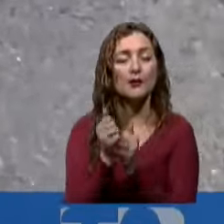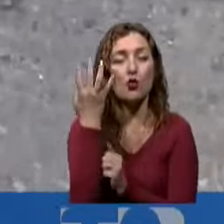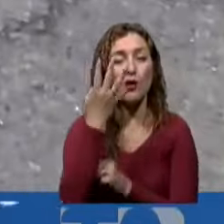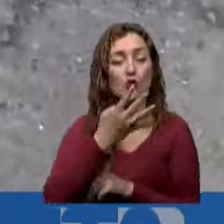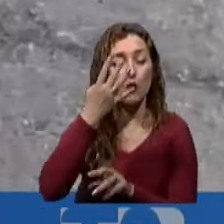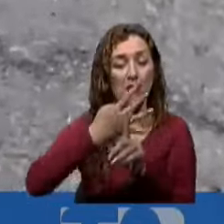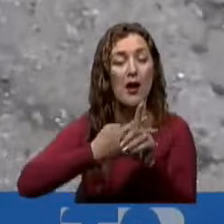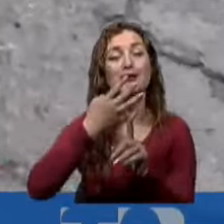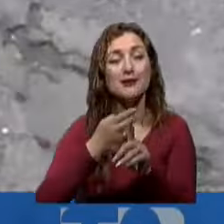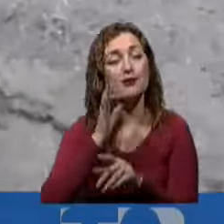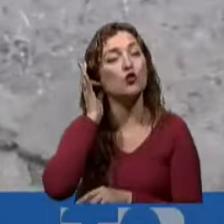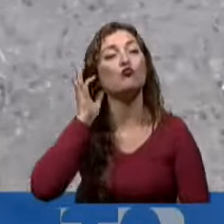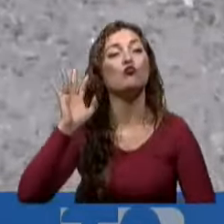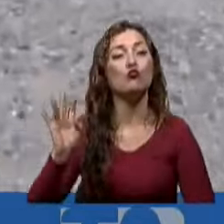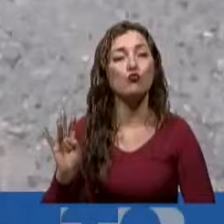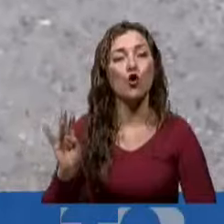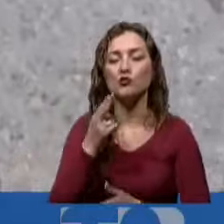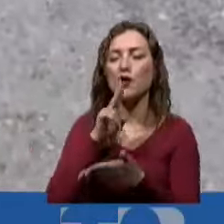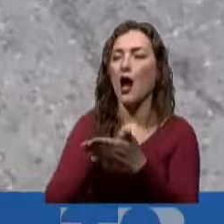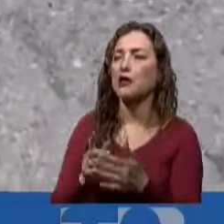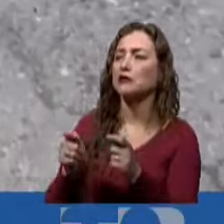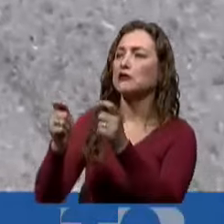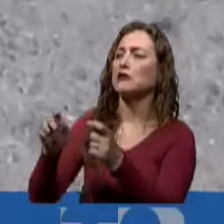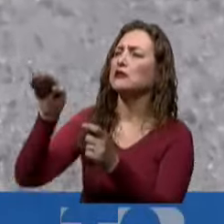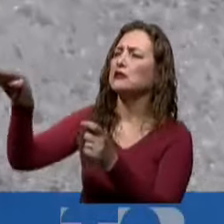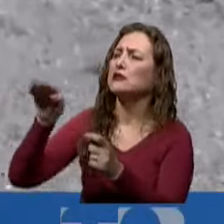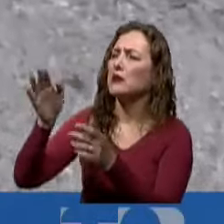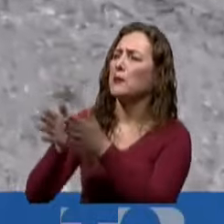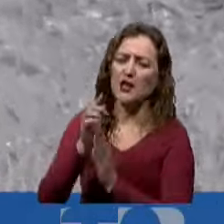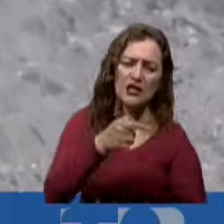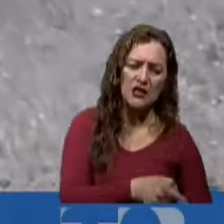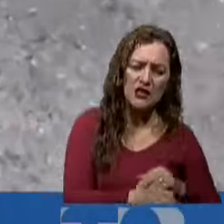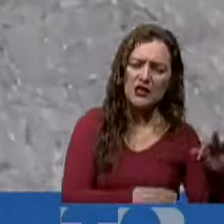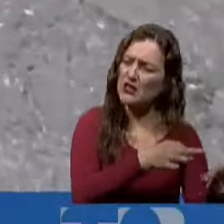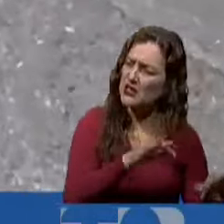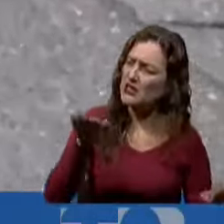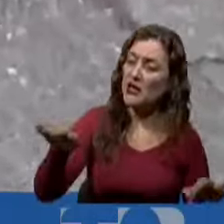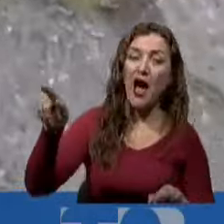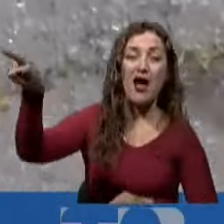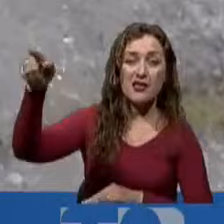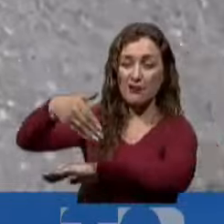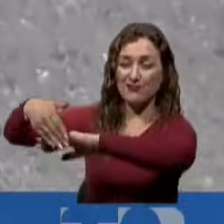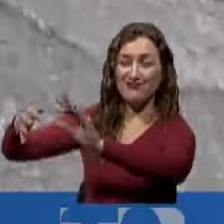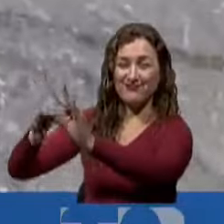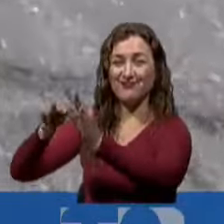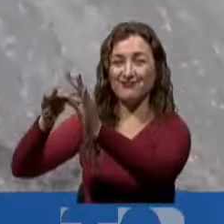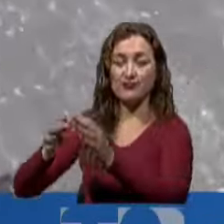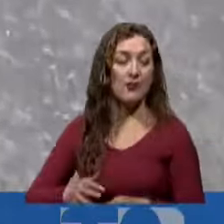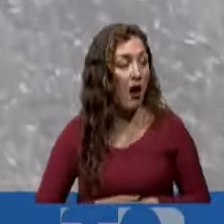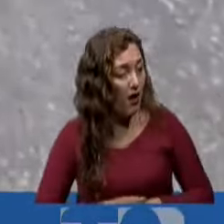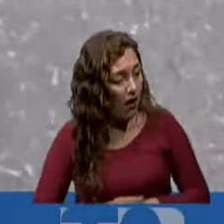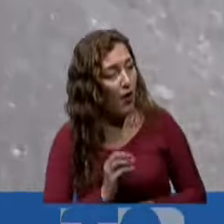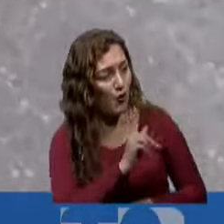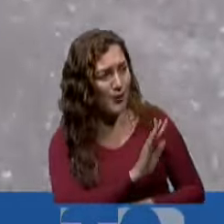mi esposo hizo el pedido porque justo estaban rellenando en la parte de arriba. Y créame que, como quien dice, nos engañaron, nos